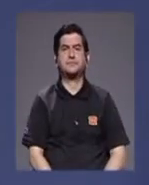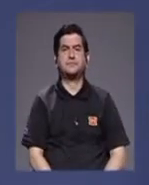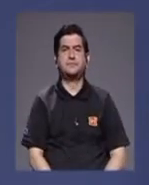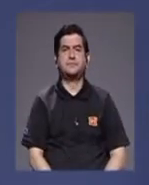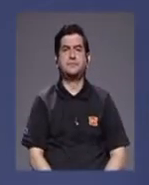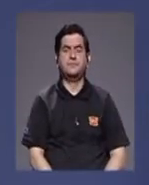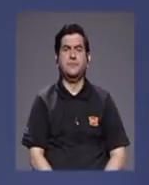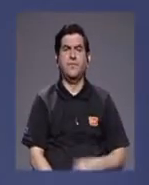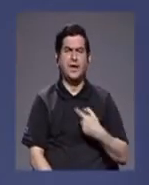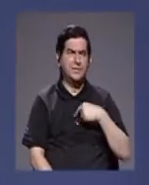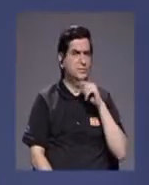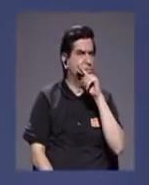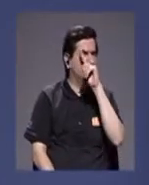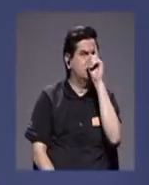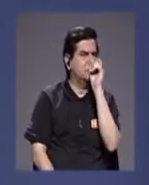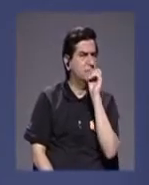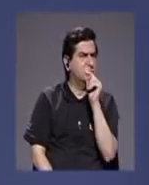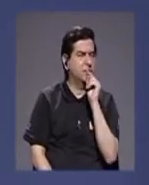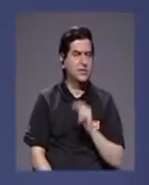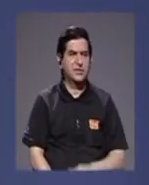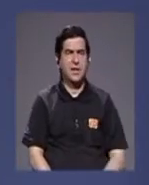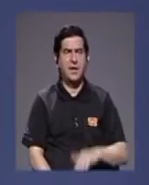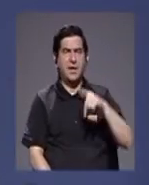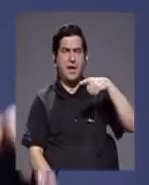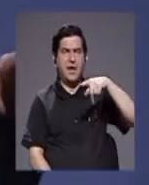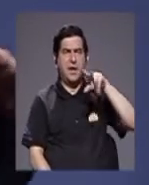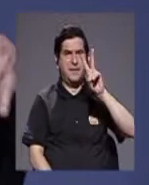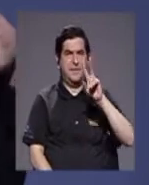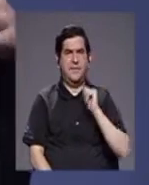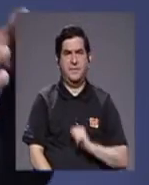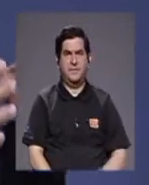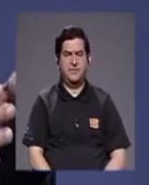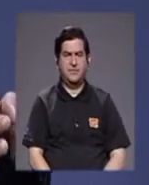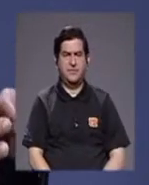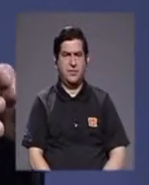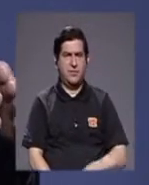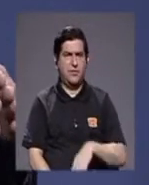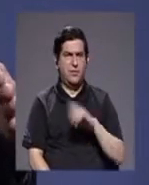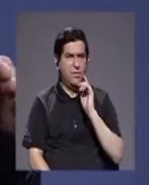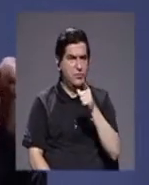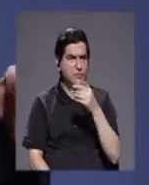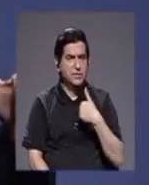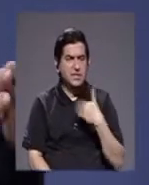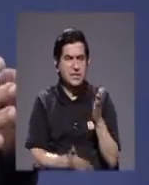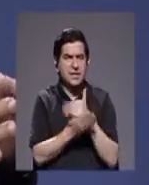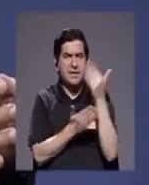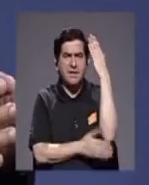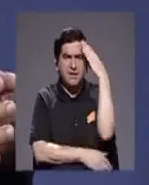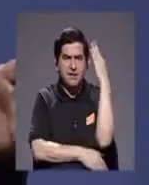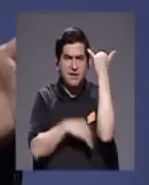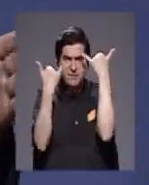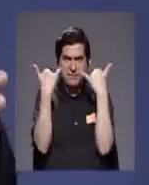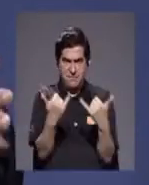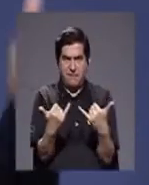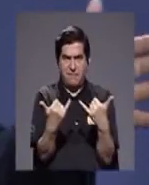Eso le iba a plantear, don Pablo, porque ustedes me parece que han tenido alguna experiencia ya.